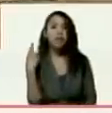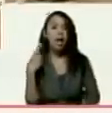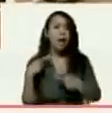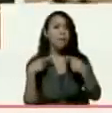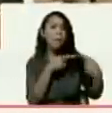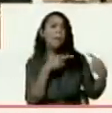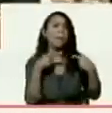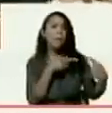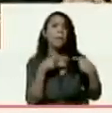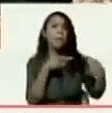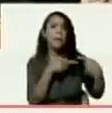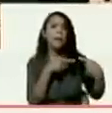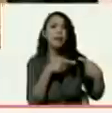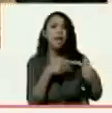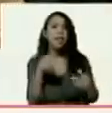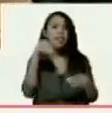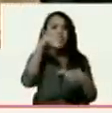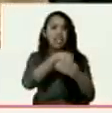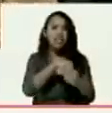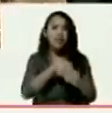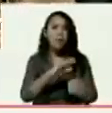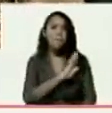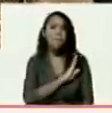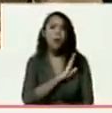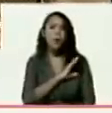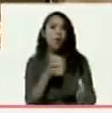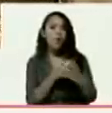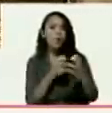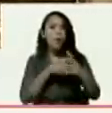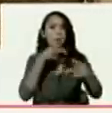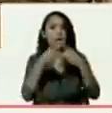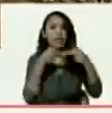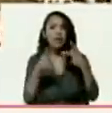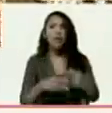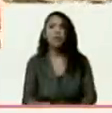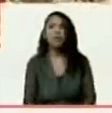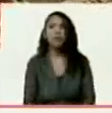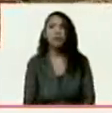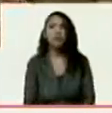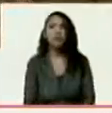pelearse dentro de su propio grupo político.